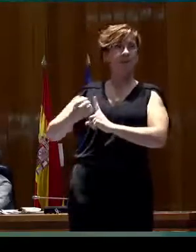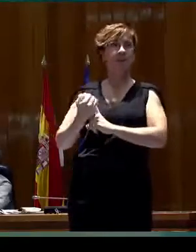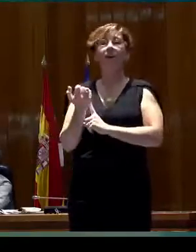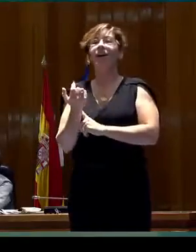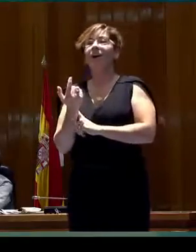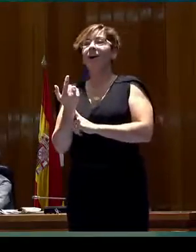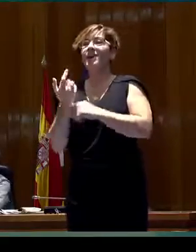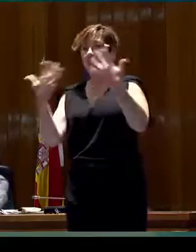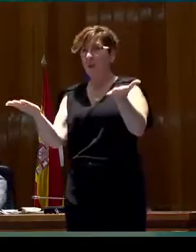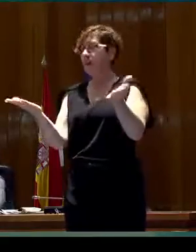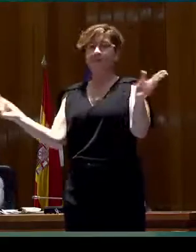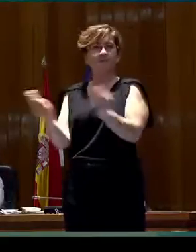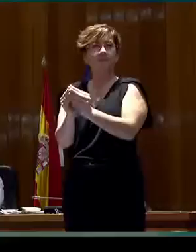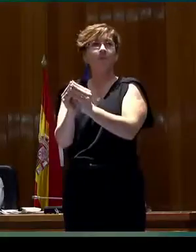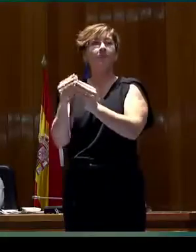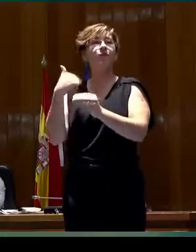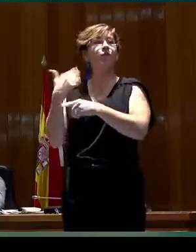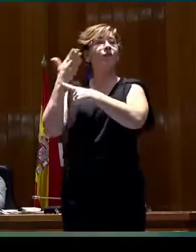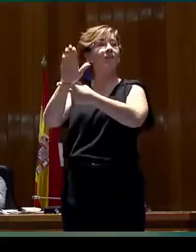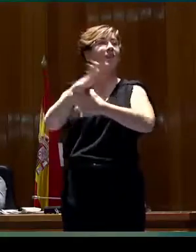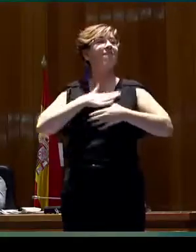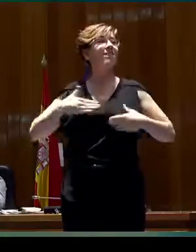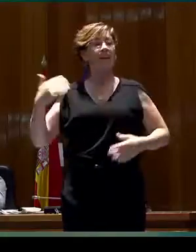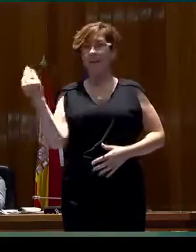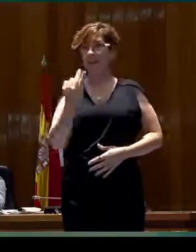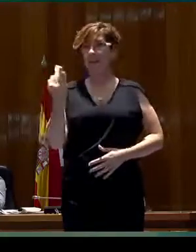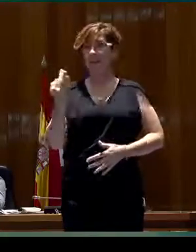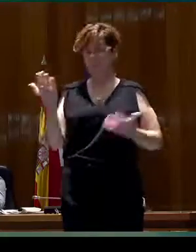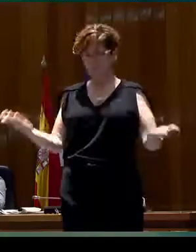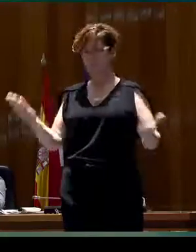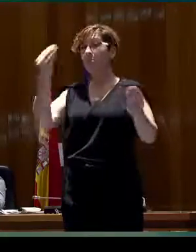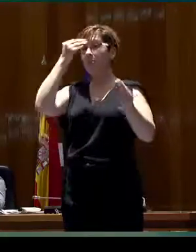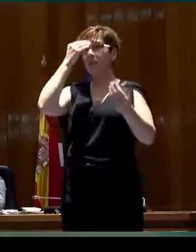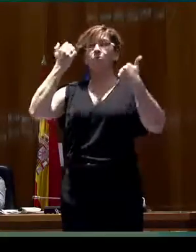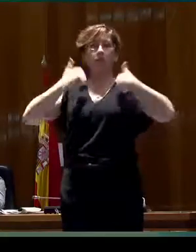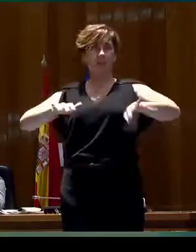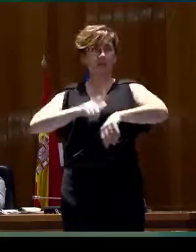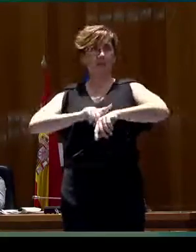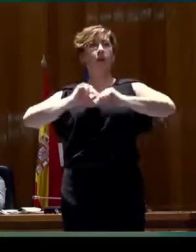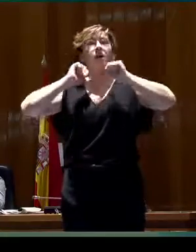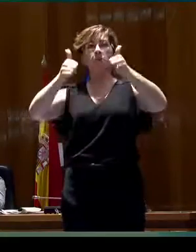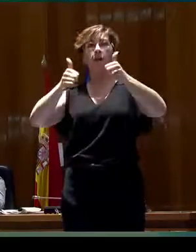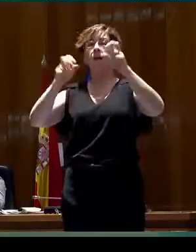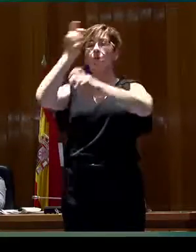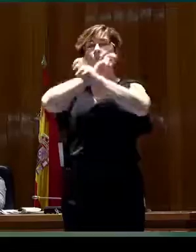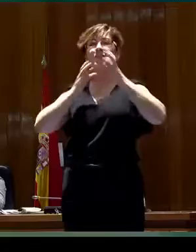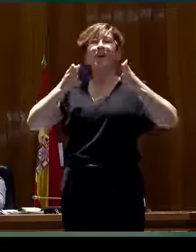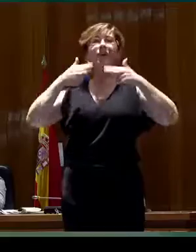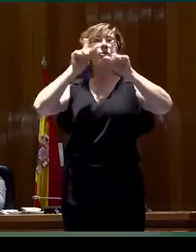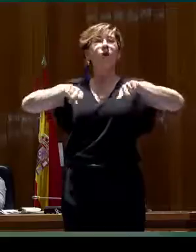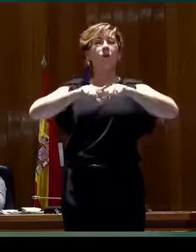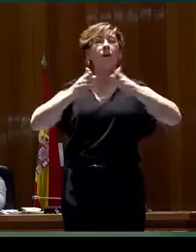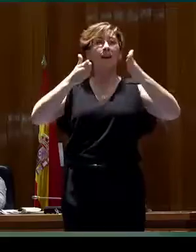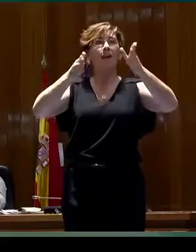¿qué queríamos mostrar aquí? Queríamos mostrar que creemos que ha llegado el momento de iniciar el camino hacia otro sitio, mostrando